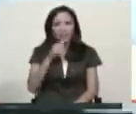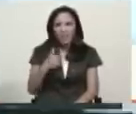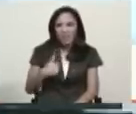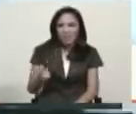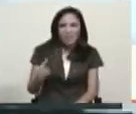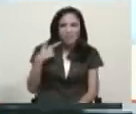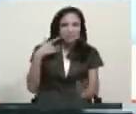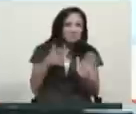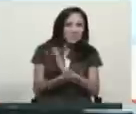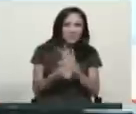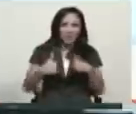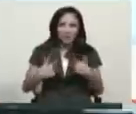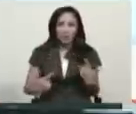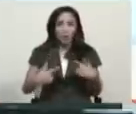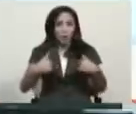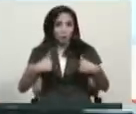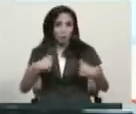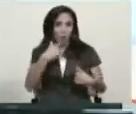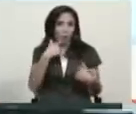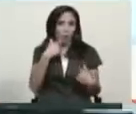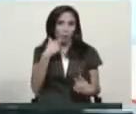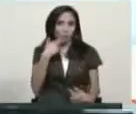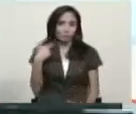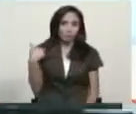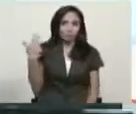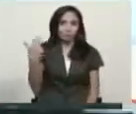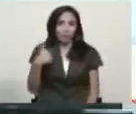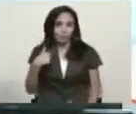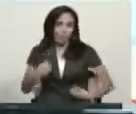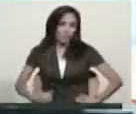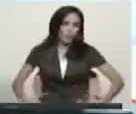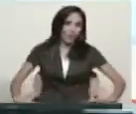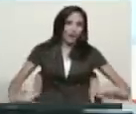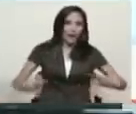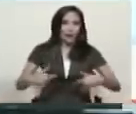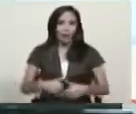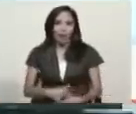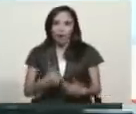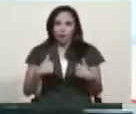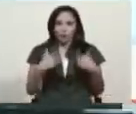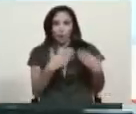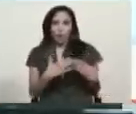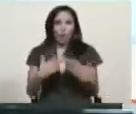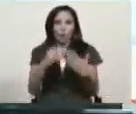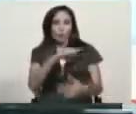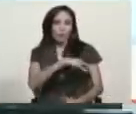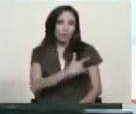¿O es que Maduro se forjó en las escuelas de las Américas? ¿O es que yo vengo de Harvard?